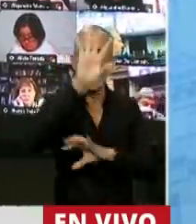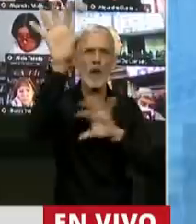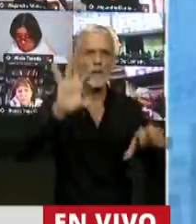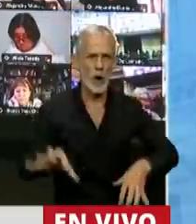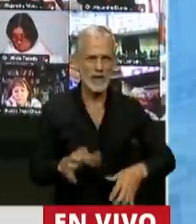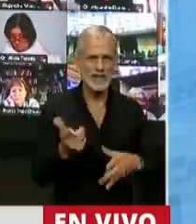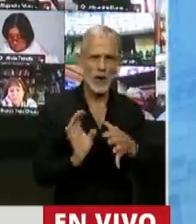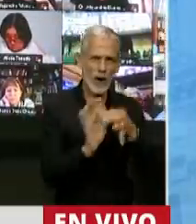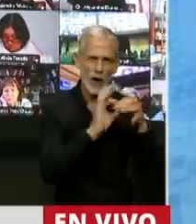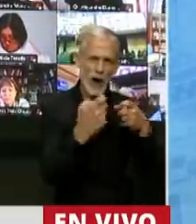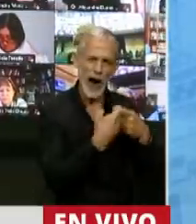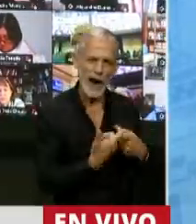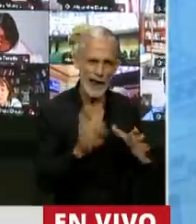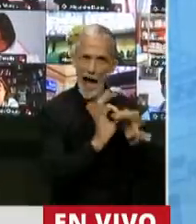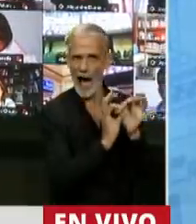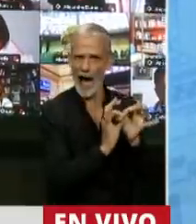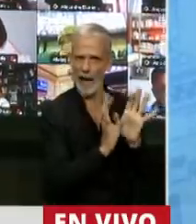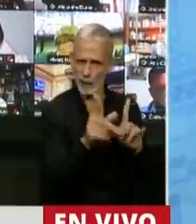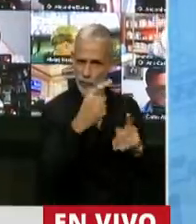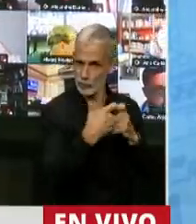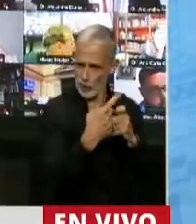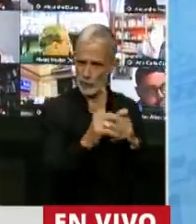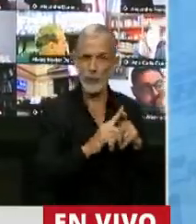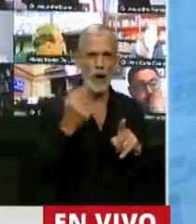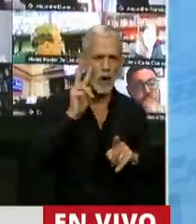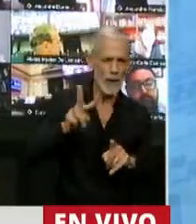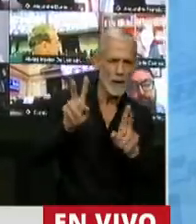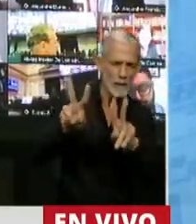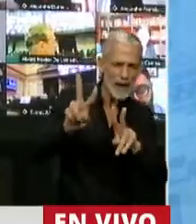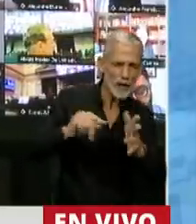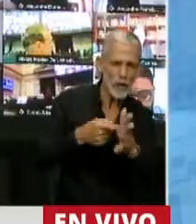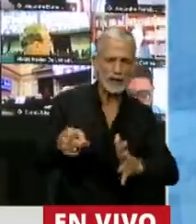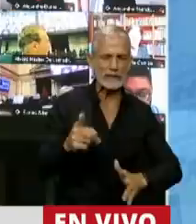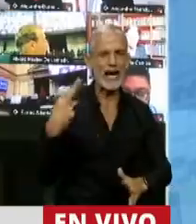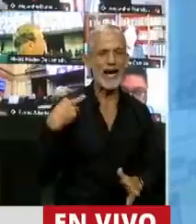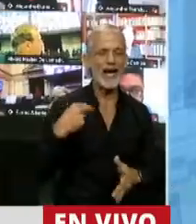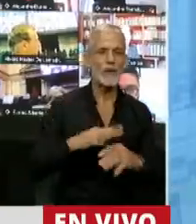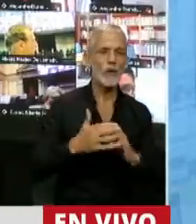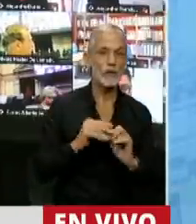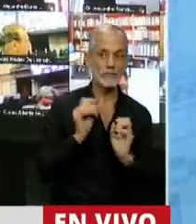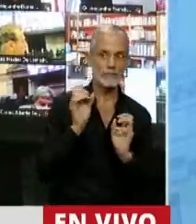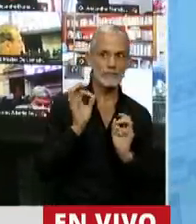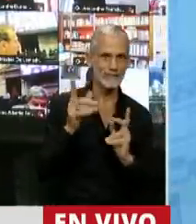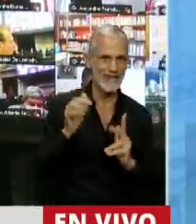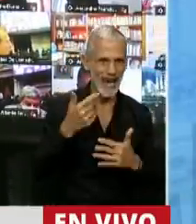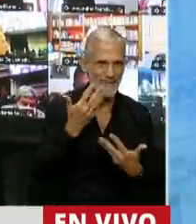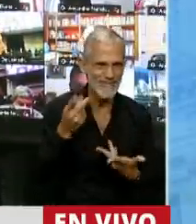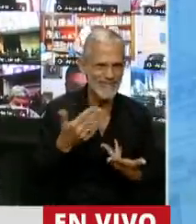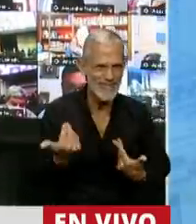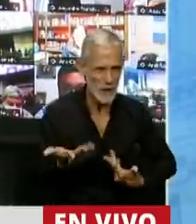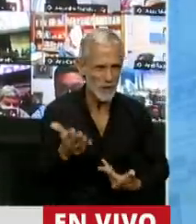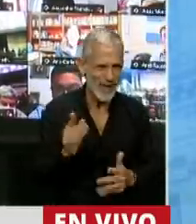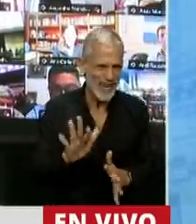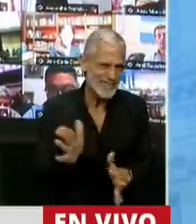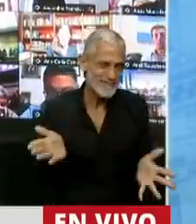país y con los aliados. Pero cuando ven a algunos del peronismo porteño, al jefe de gobierno le brillan los ojos. Eso es lo